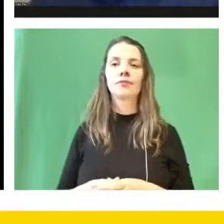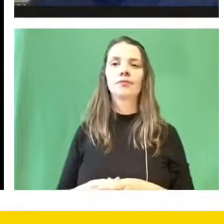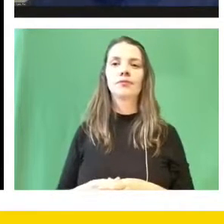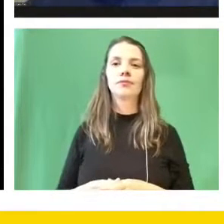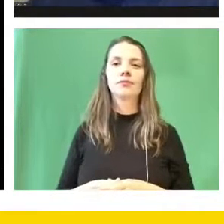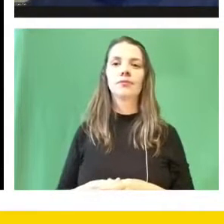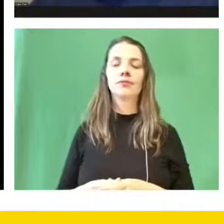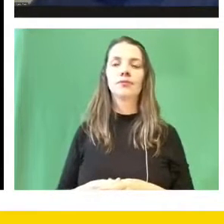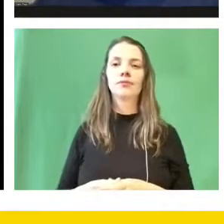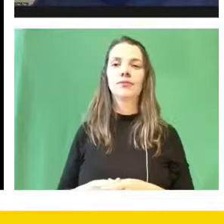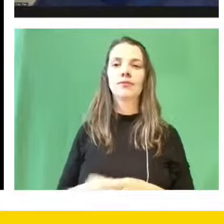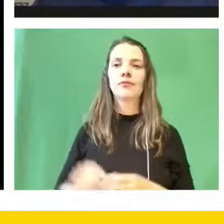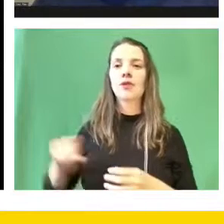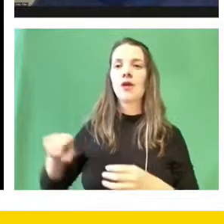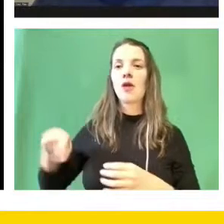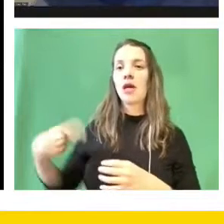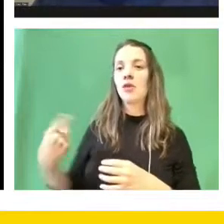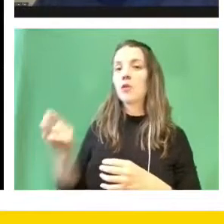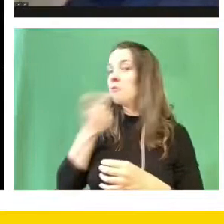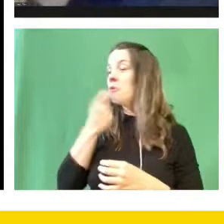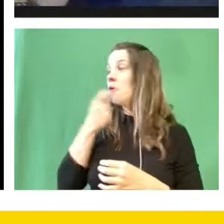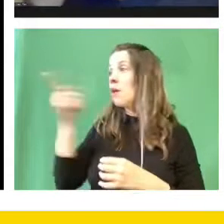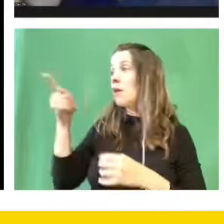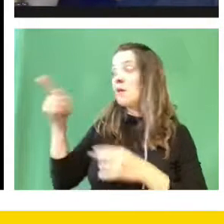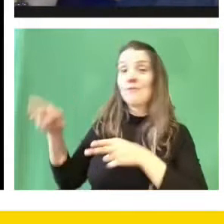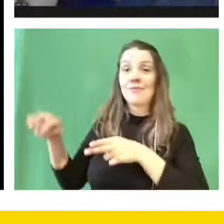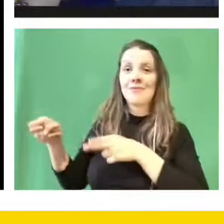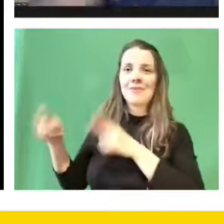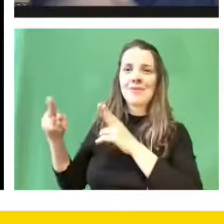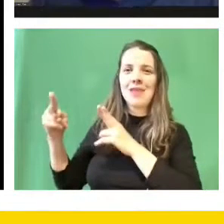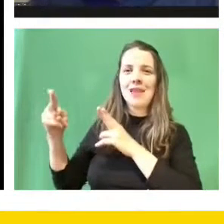Edificios singulares, aquí son los hospitales. Siguiente.